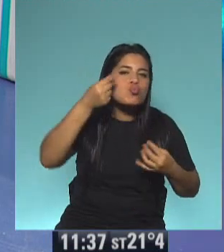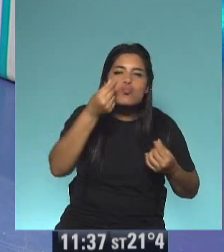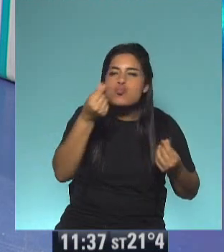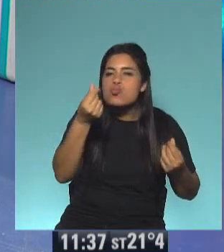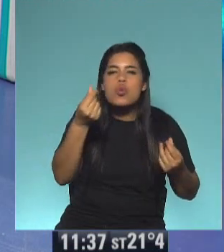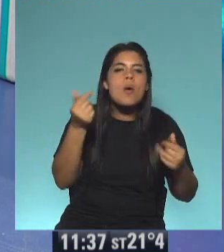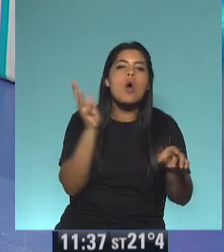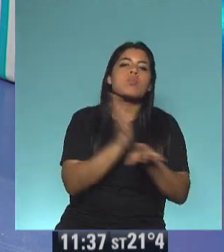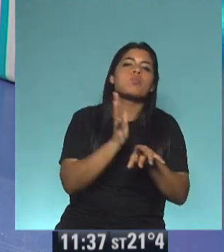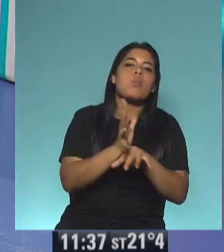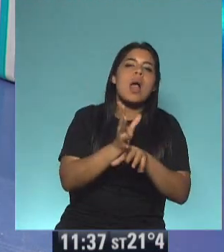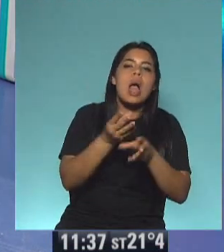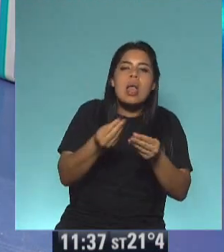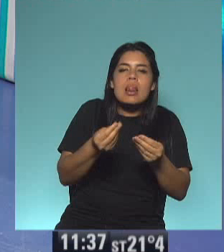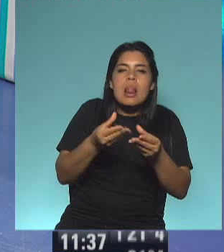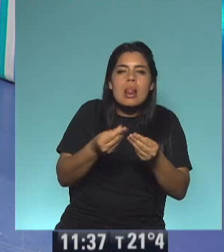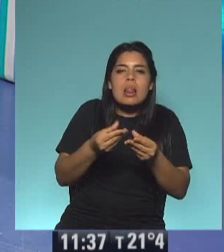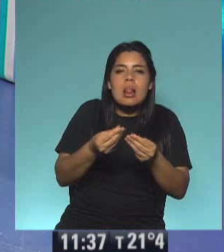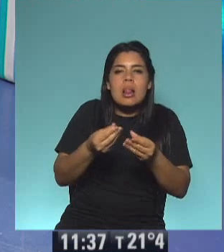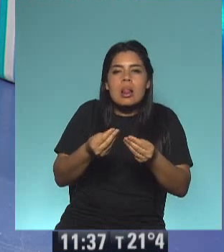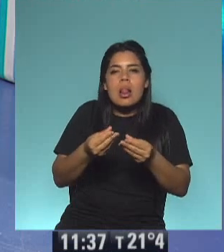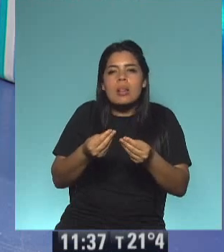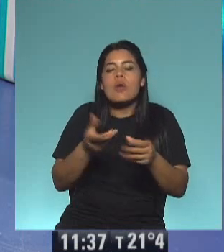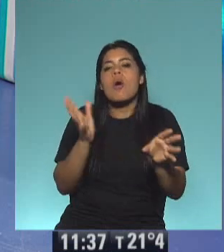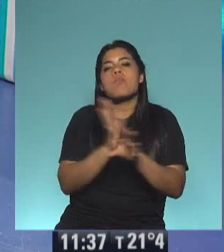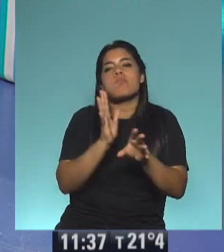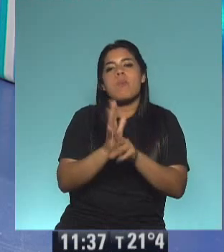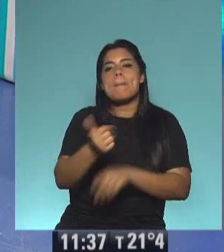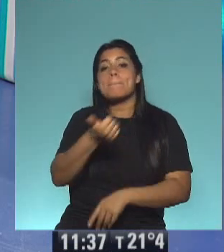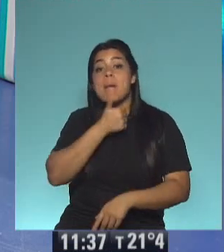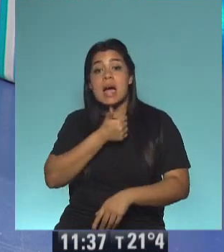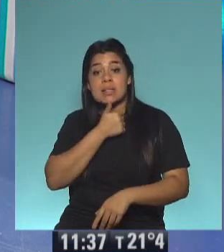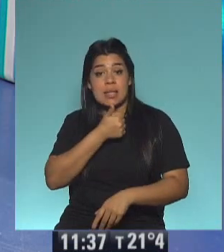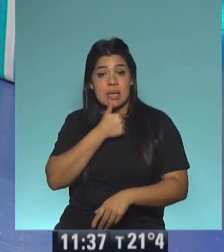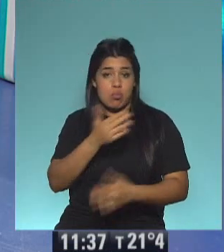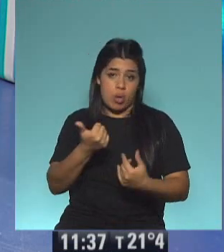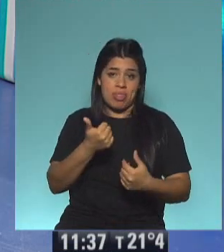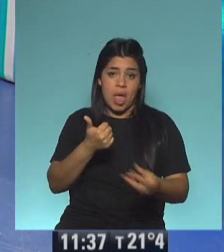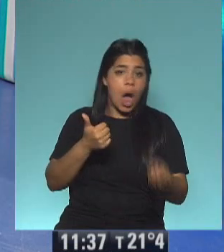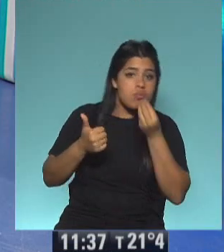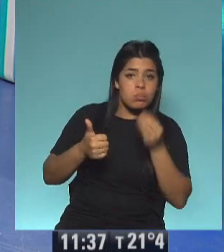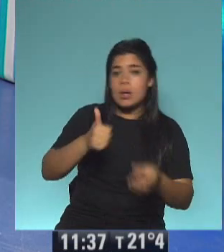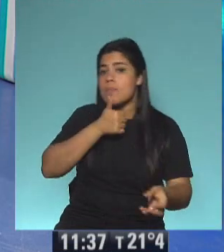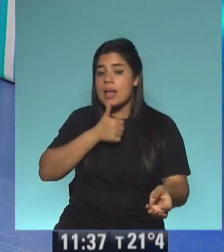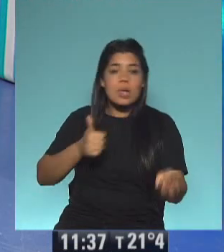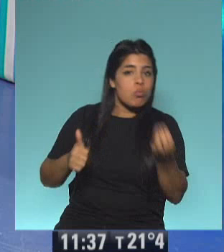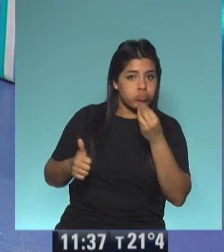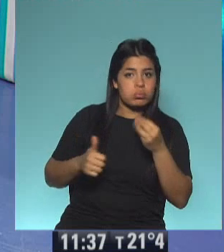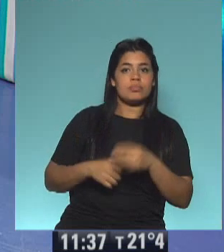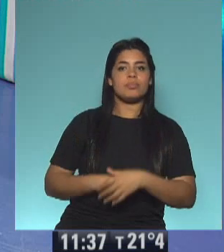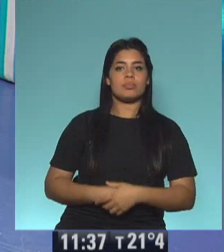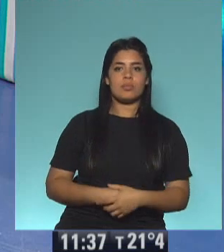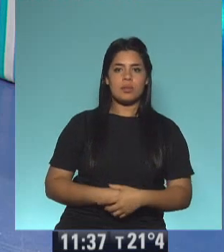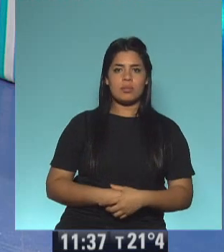esponjoso también. Delicioso como para tomar, para comer con el mate. Ah, para el mate. Emi, ¿qué puede ser para ayudar acá a Mauri?